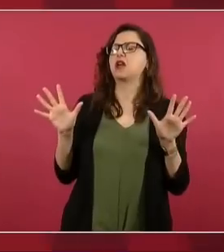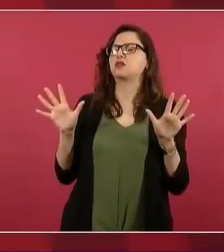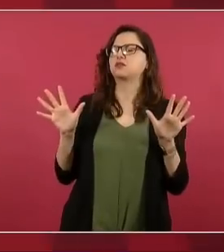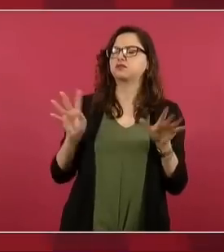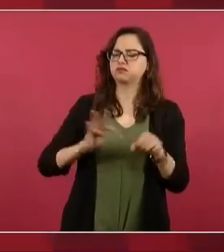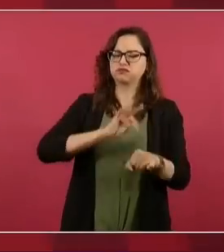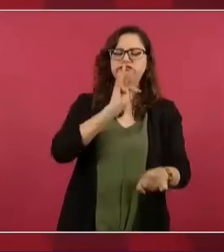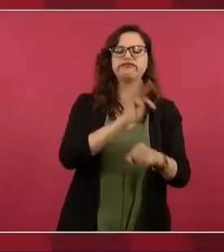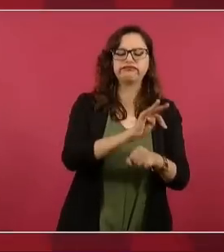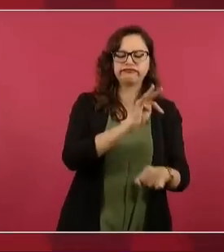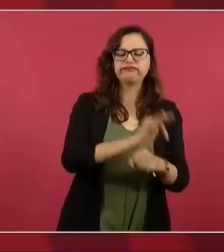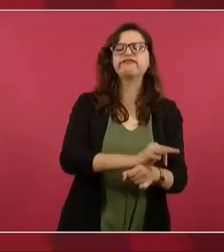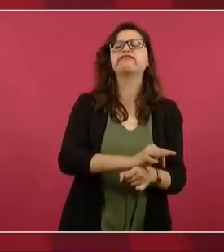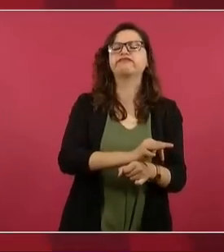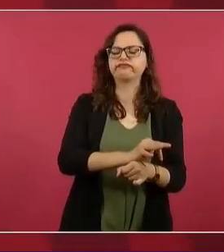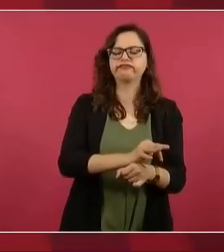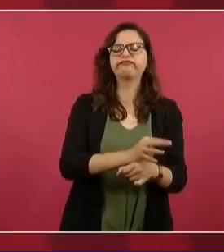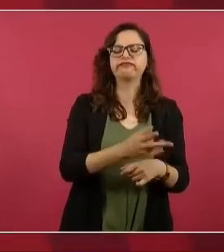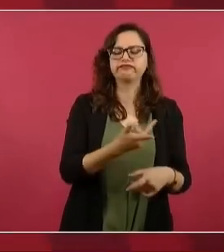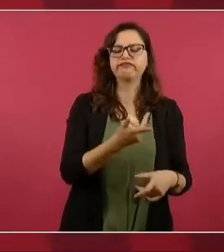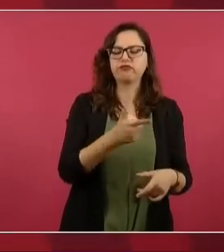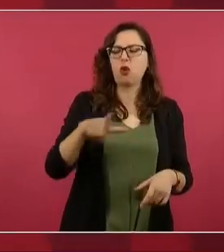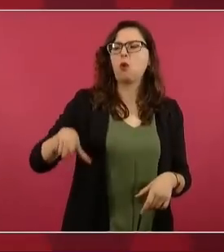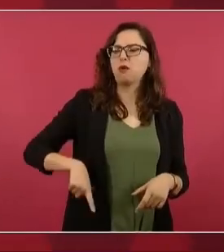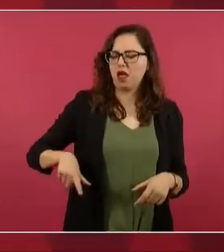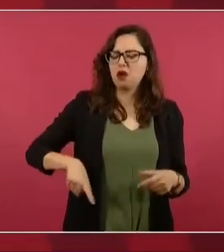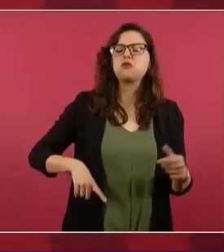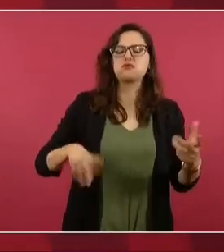o defensores abiertos del régimen,